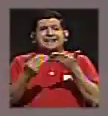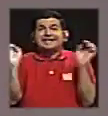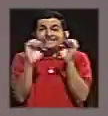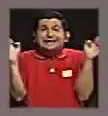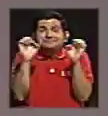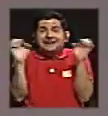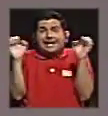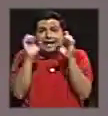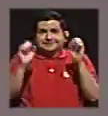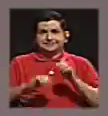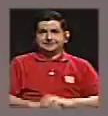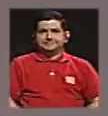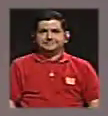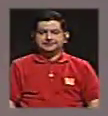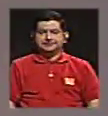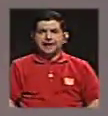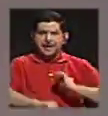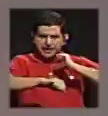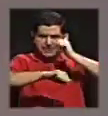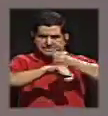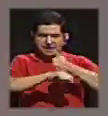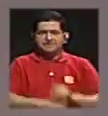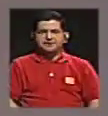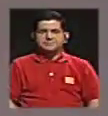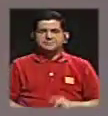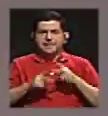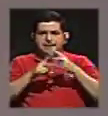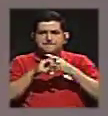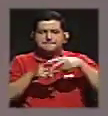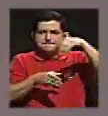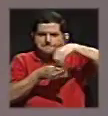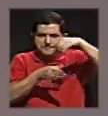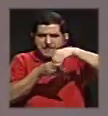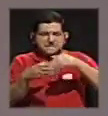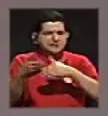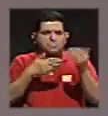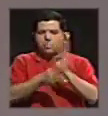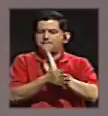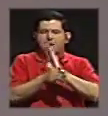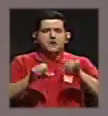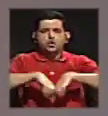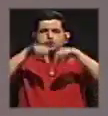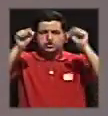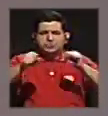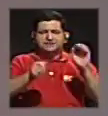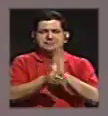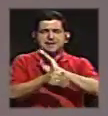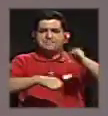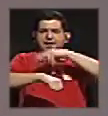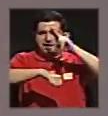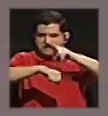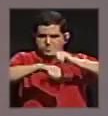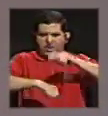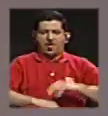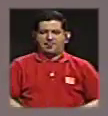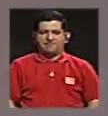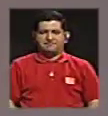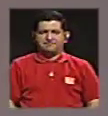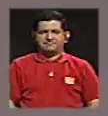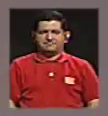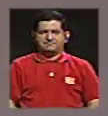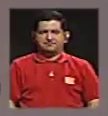emergencia que es la de constituir fideicomisos con cualquier banco del sistema bancario nacional